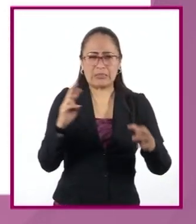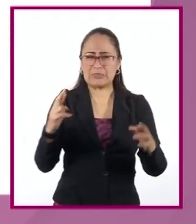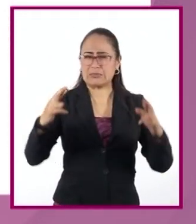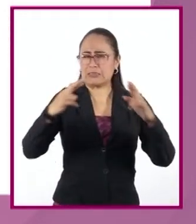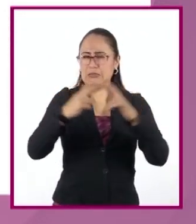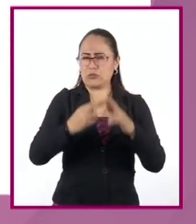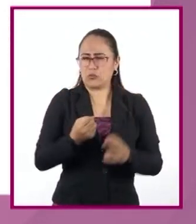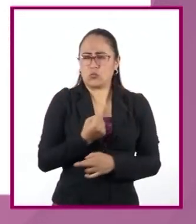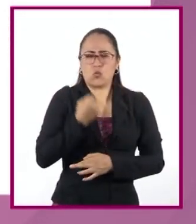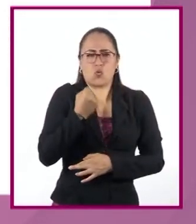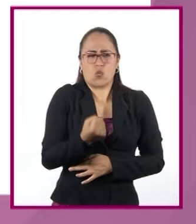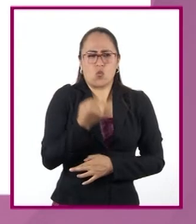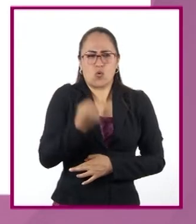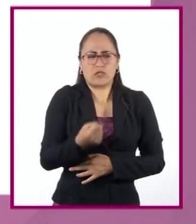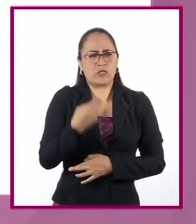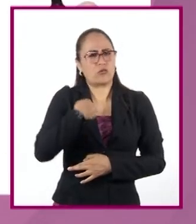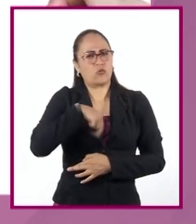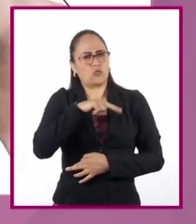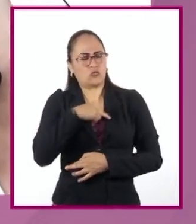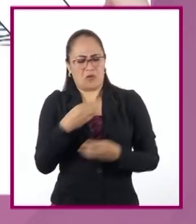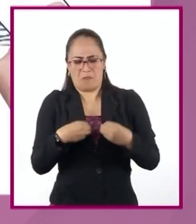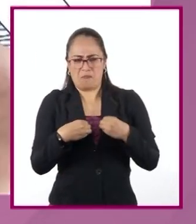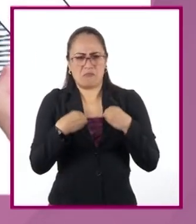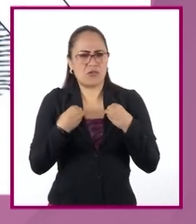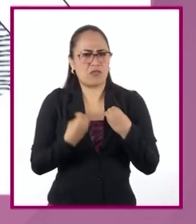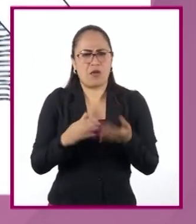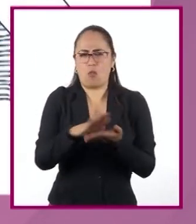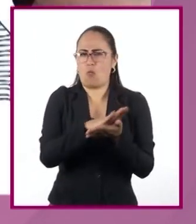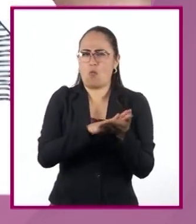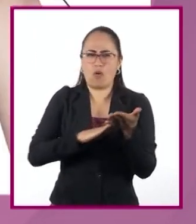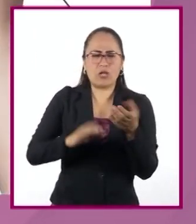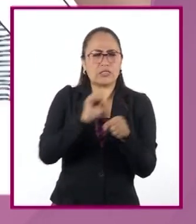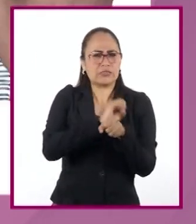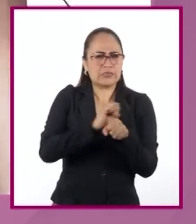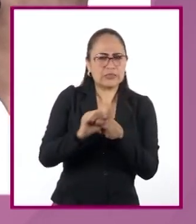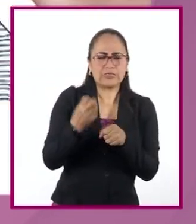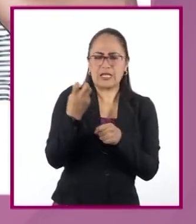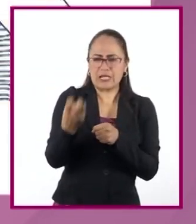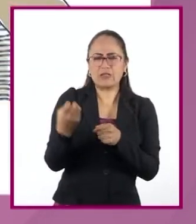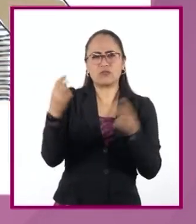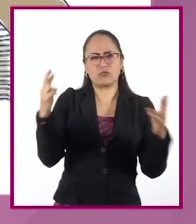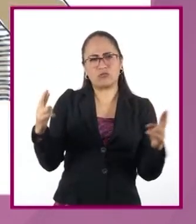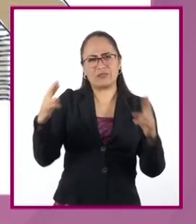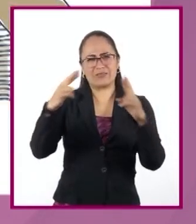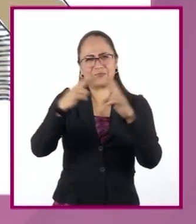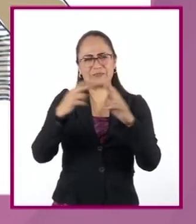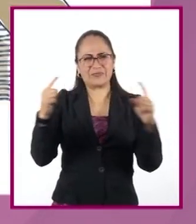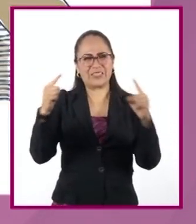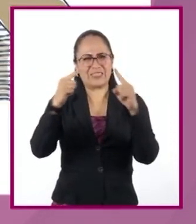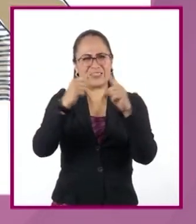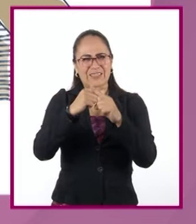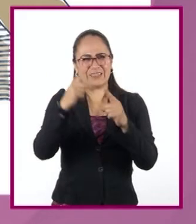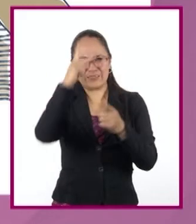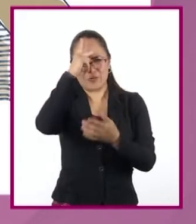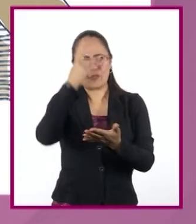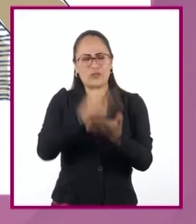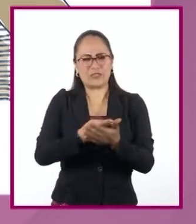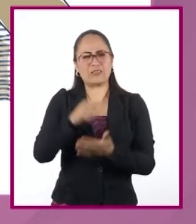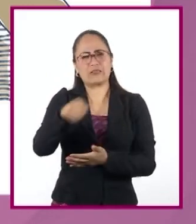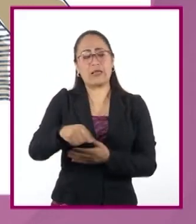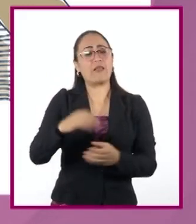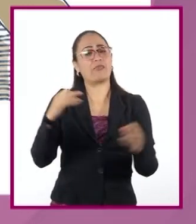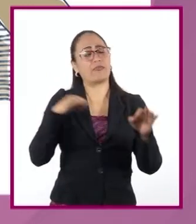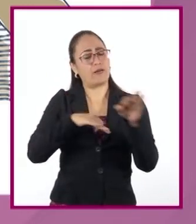y nos esforzamos por mantener una vida sencilla, como lo dictan los valores de la Iglesia protestante. El trabajo y la